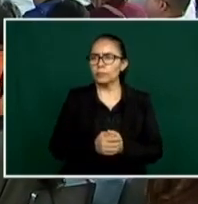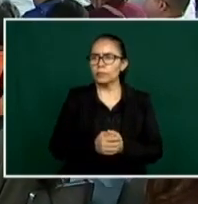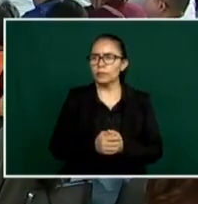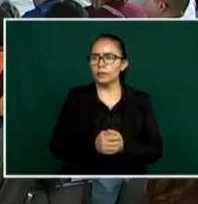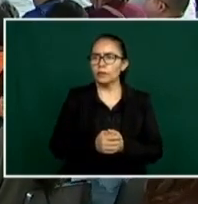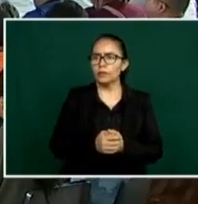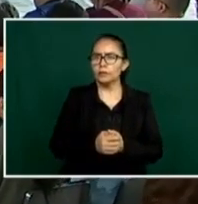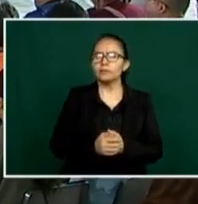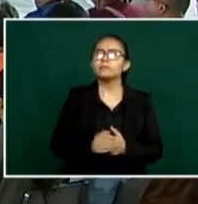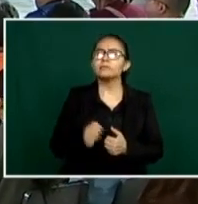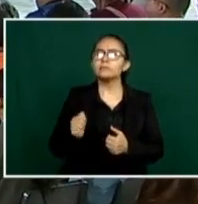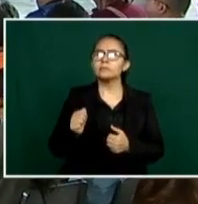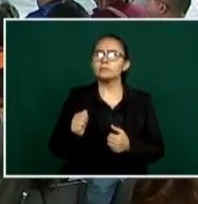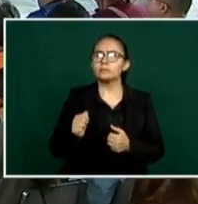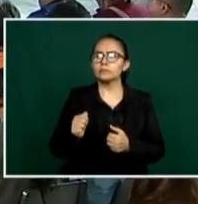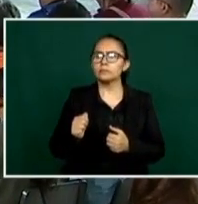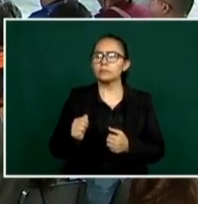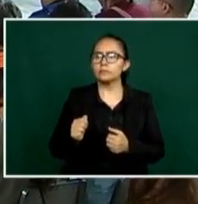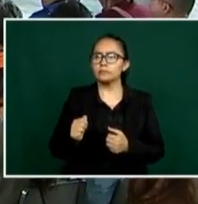que